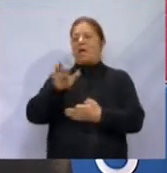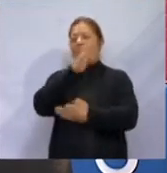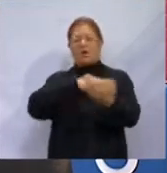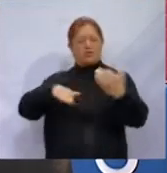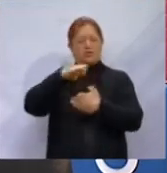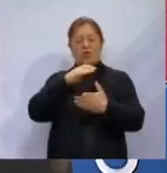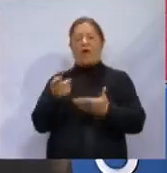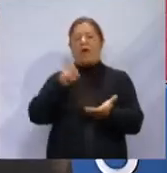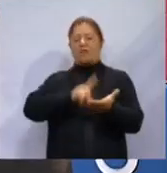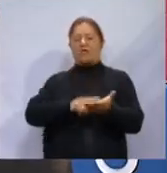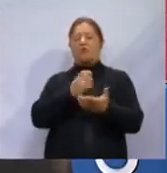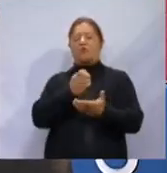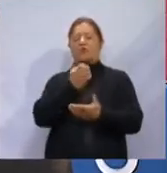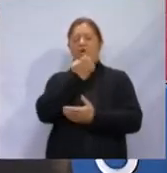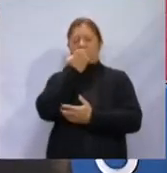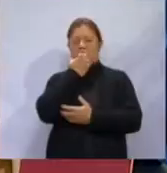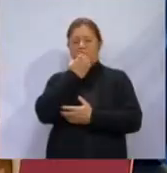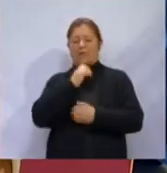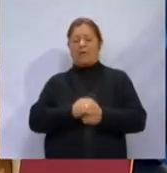sin ninguna discriminación.